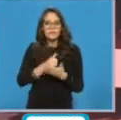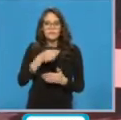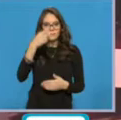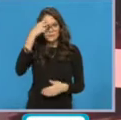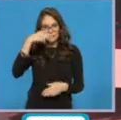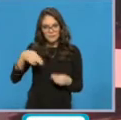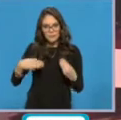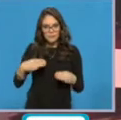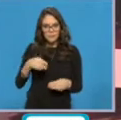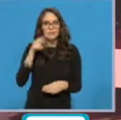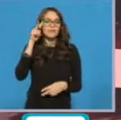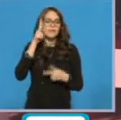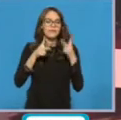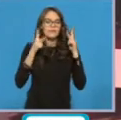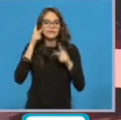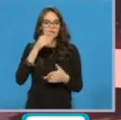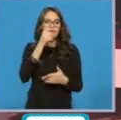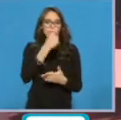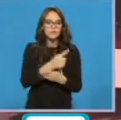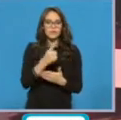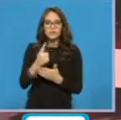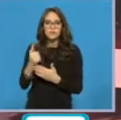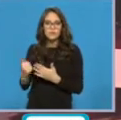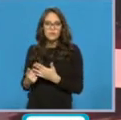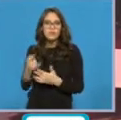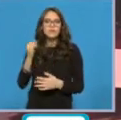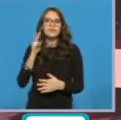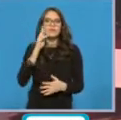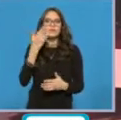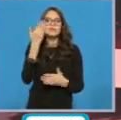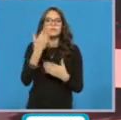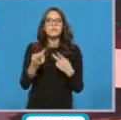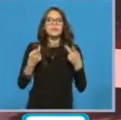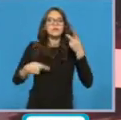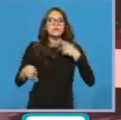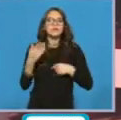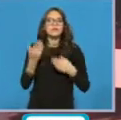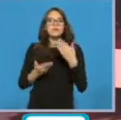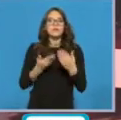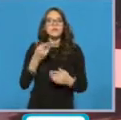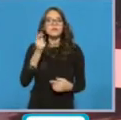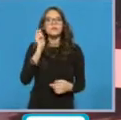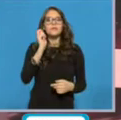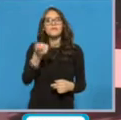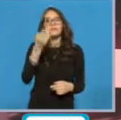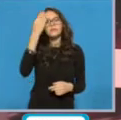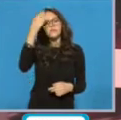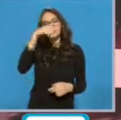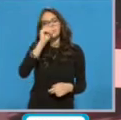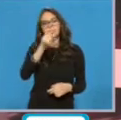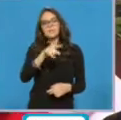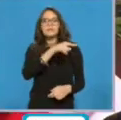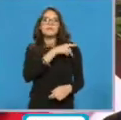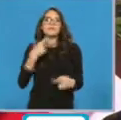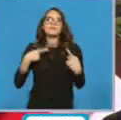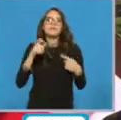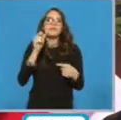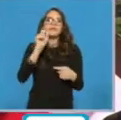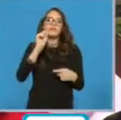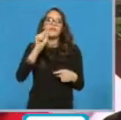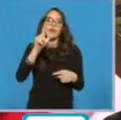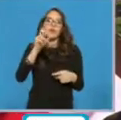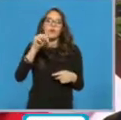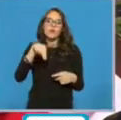Hemos visitado uno por uno y las peticiones que le han hecho saber al secretario Salomón Czartoryski, secretario de